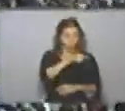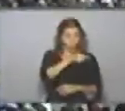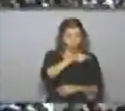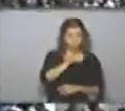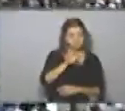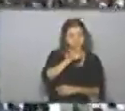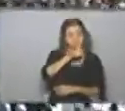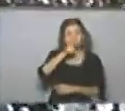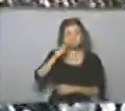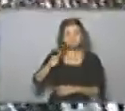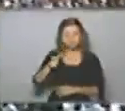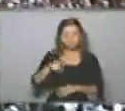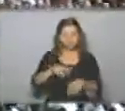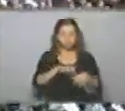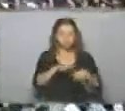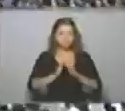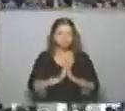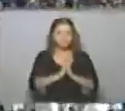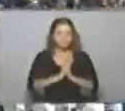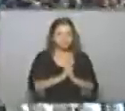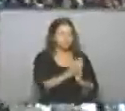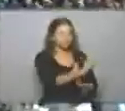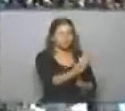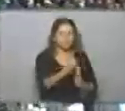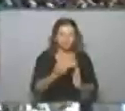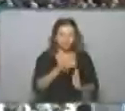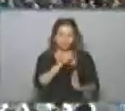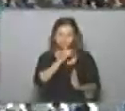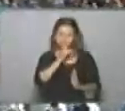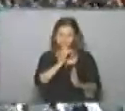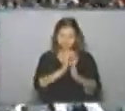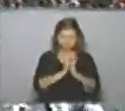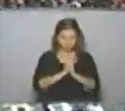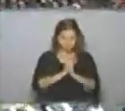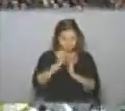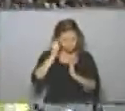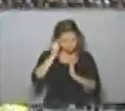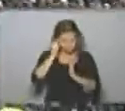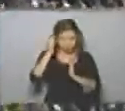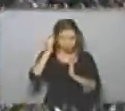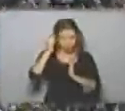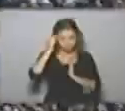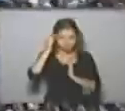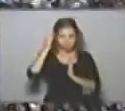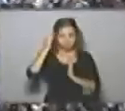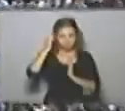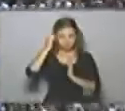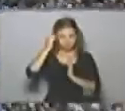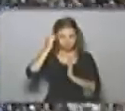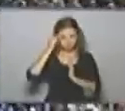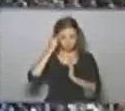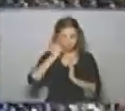silencio, de meditación y de acompañado por cánticos,